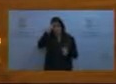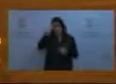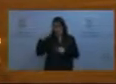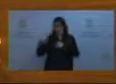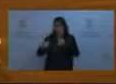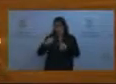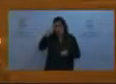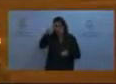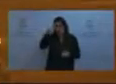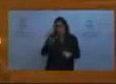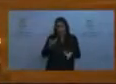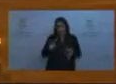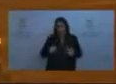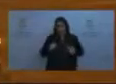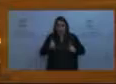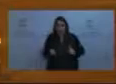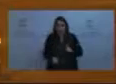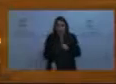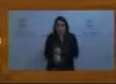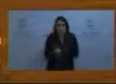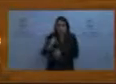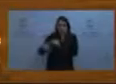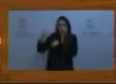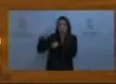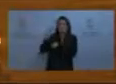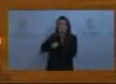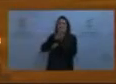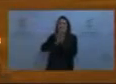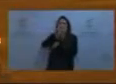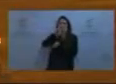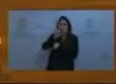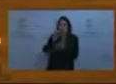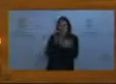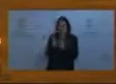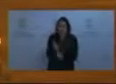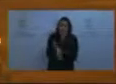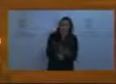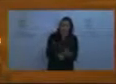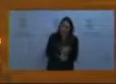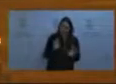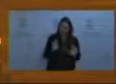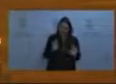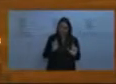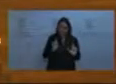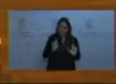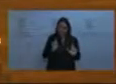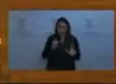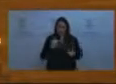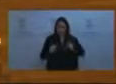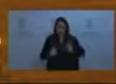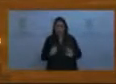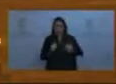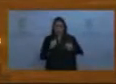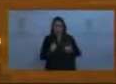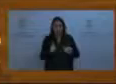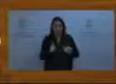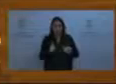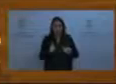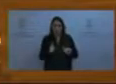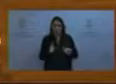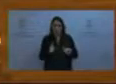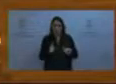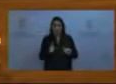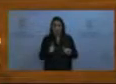enfermedad celíaca en su día, y ya desde el siglo I a.C. se conocen las manifestaciones de esta enfermedad